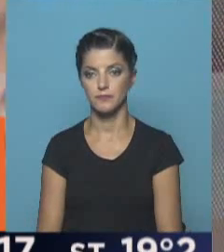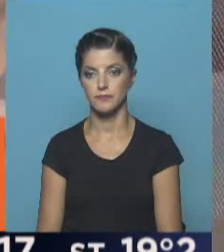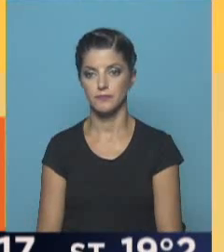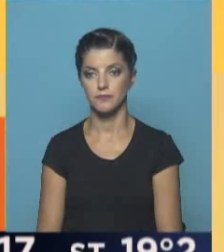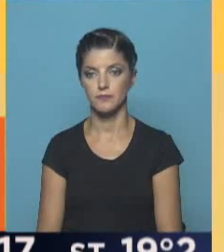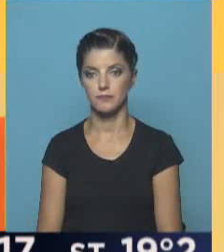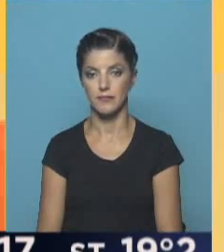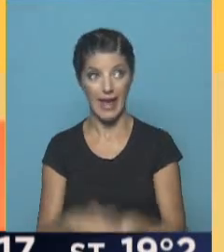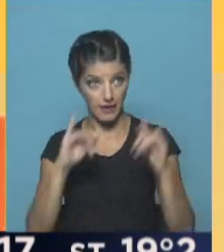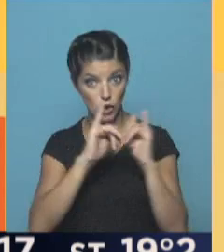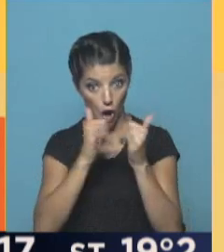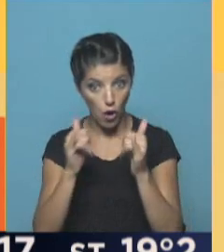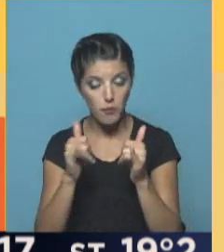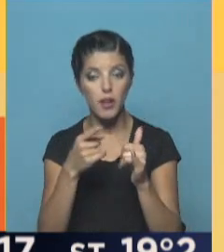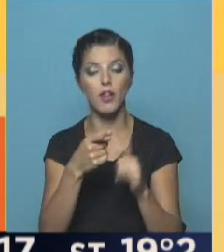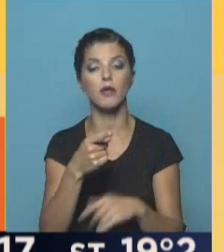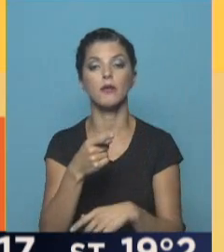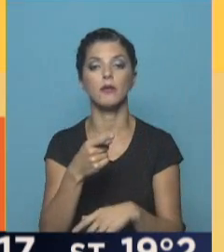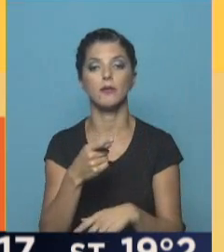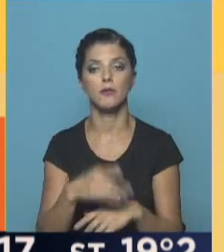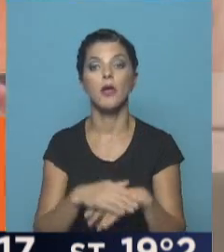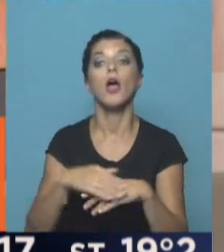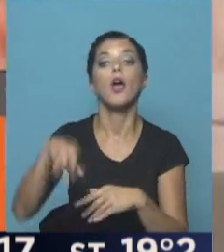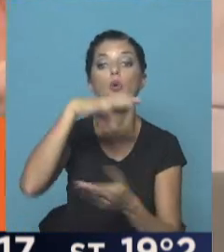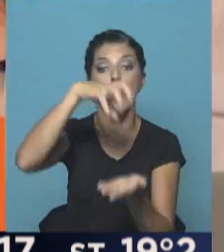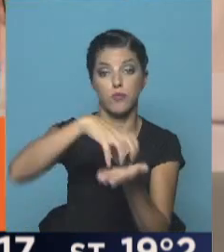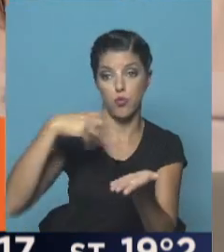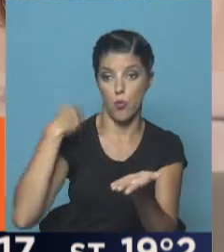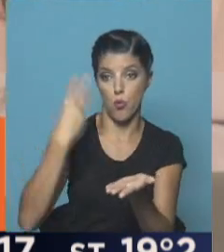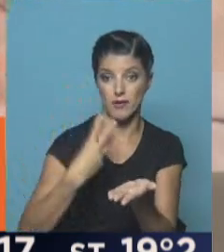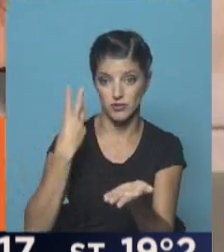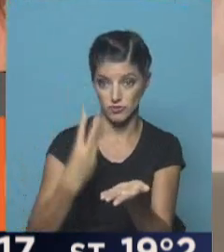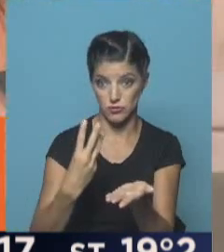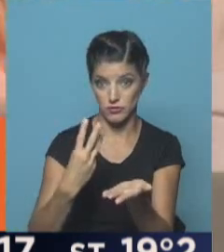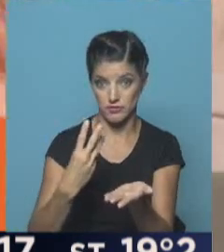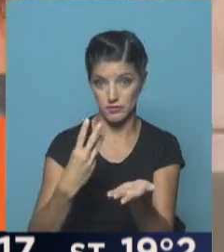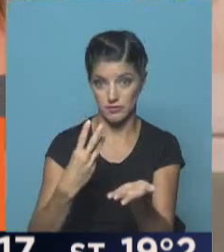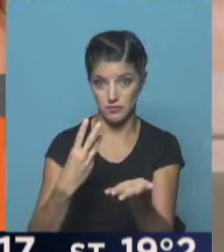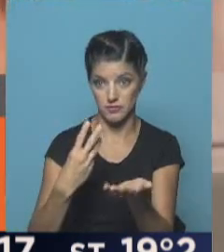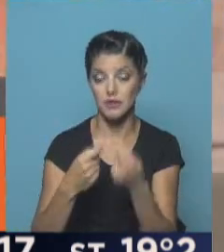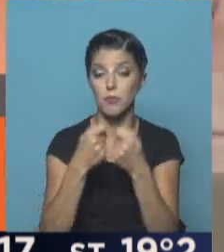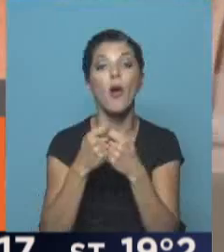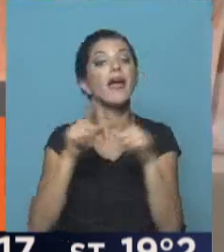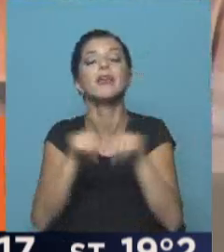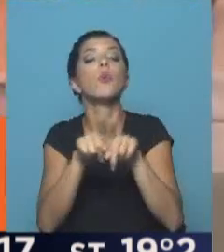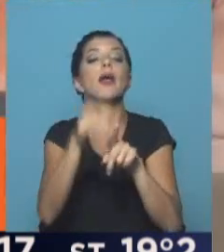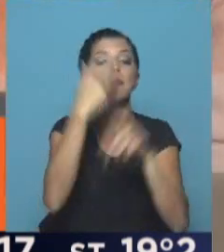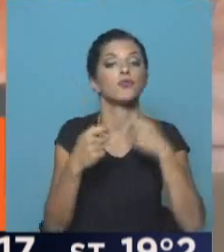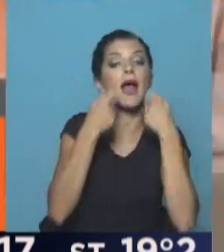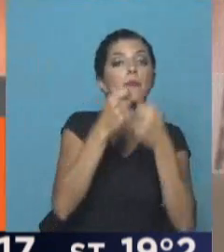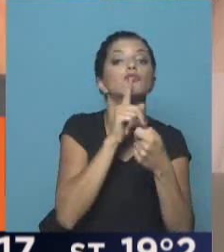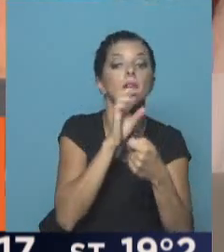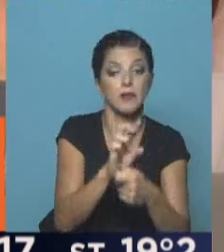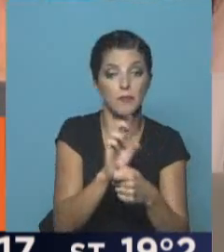tiene sus cuarteles, en Washington, y se mueve igual que los seguidores de Trump y aquellos que